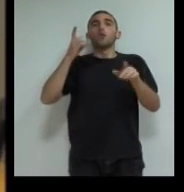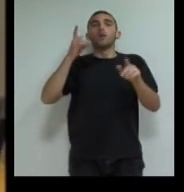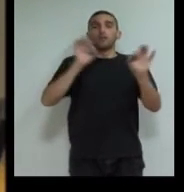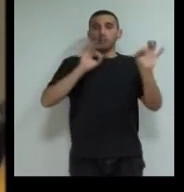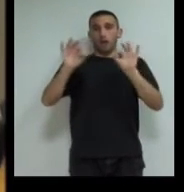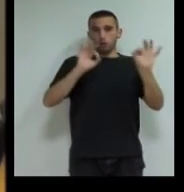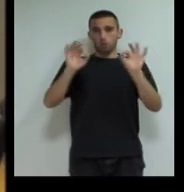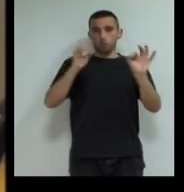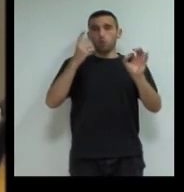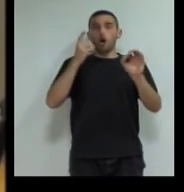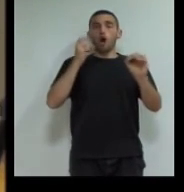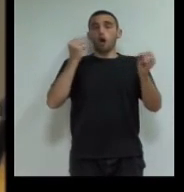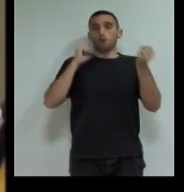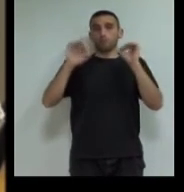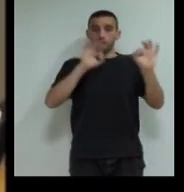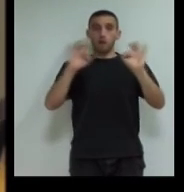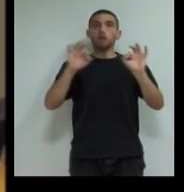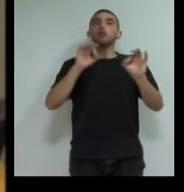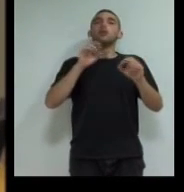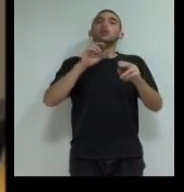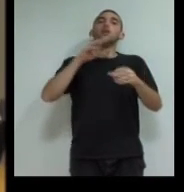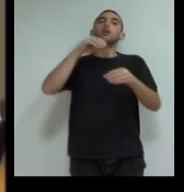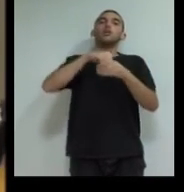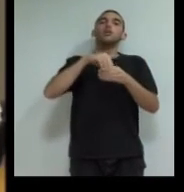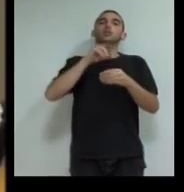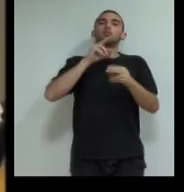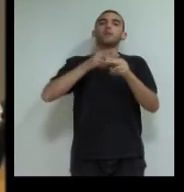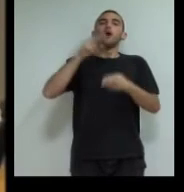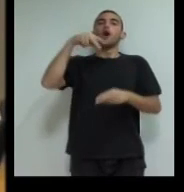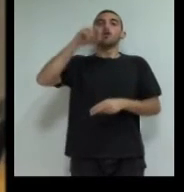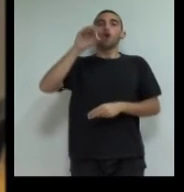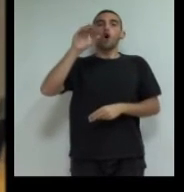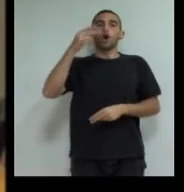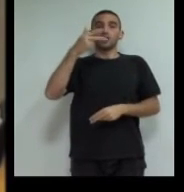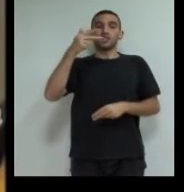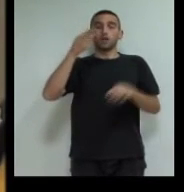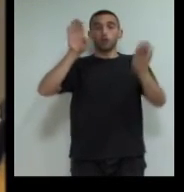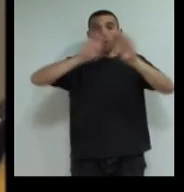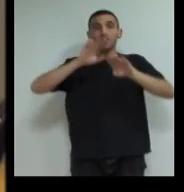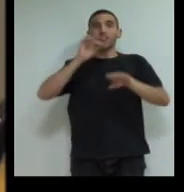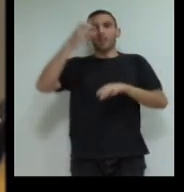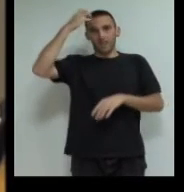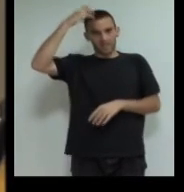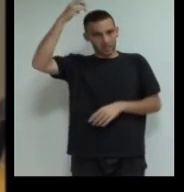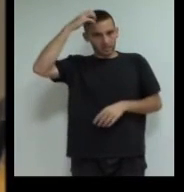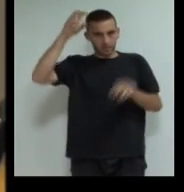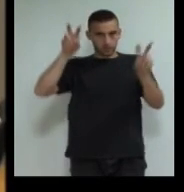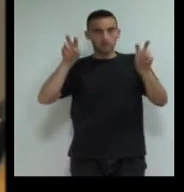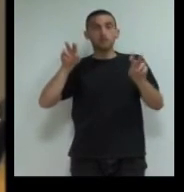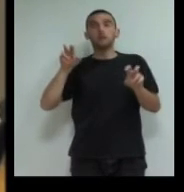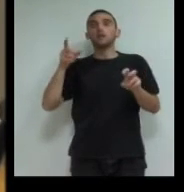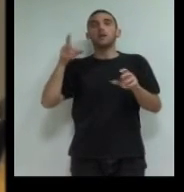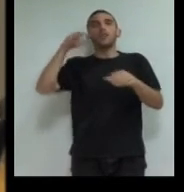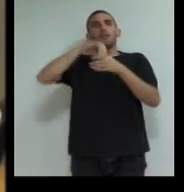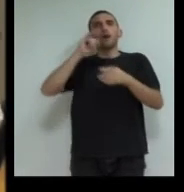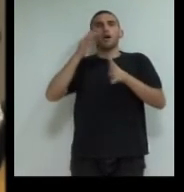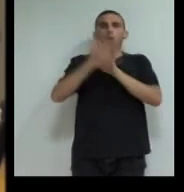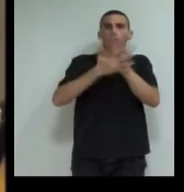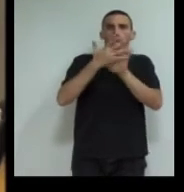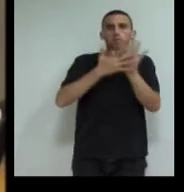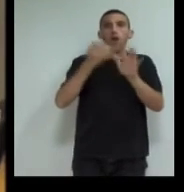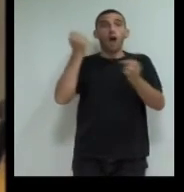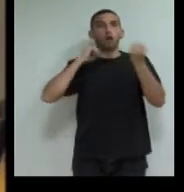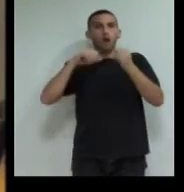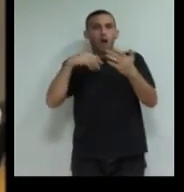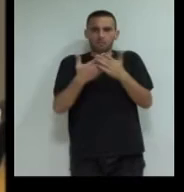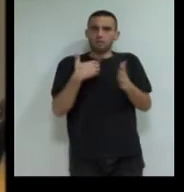Y es una obra que es totalmente accesible, lleva lengua de signos integrada, los actores incluso hay algún momento en el que hacen lengua de signos, hay momentos en los